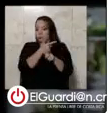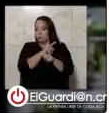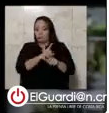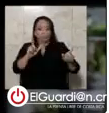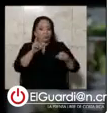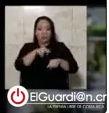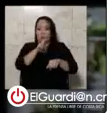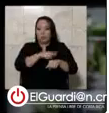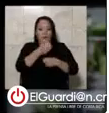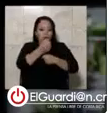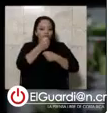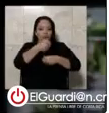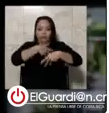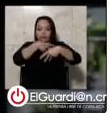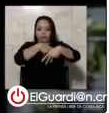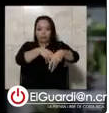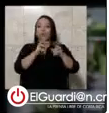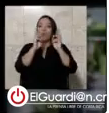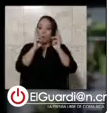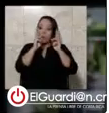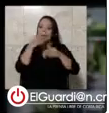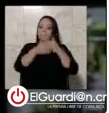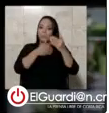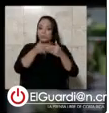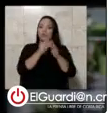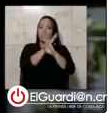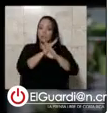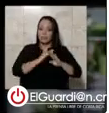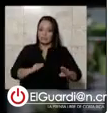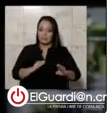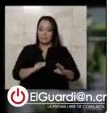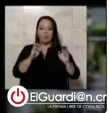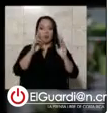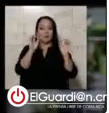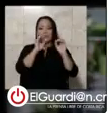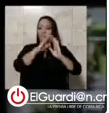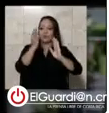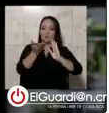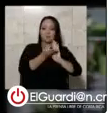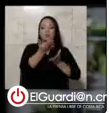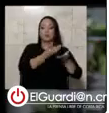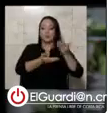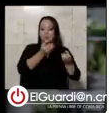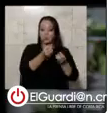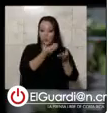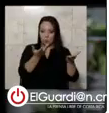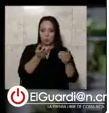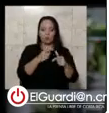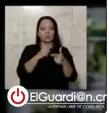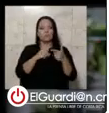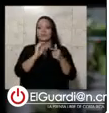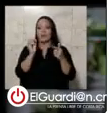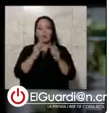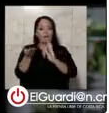totalmente normal. Ojalá sea un proceso pacífico en el cual no haya afectación ni de servicios públicos, ni del